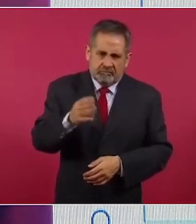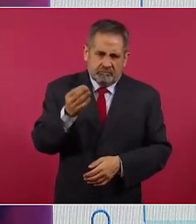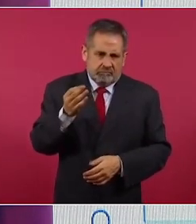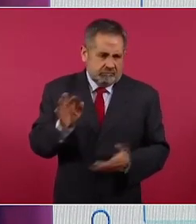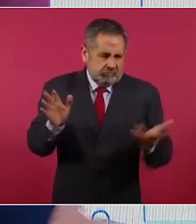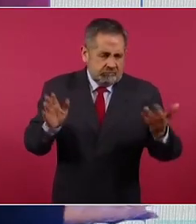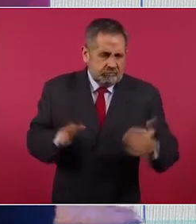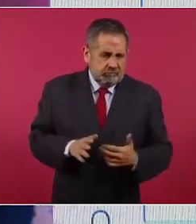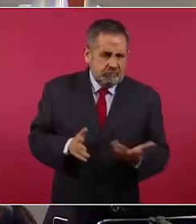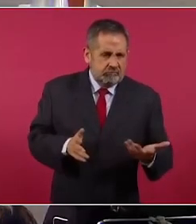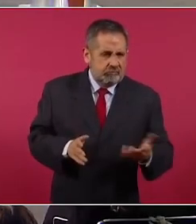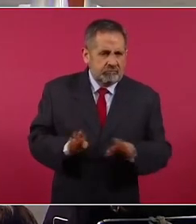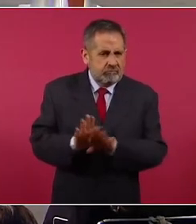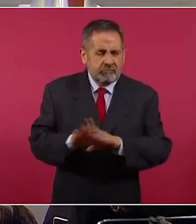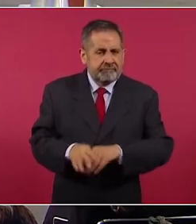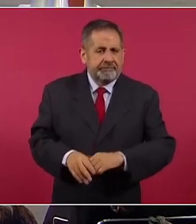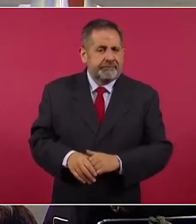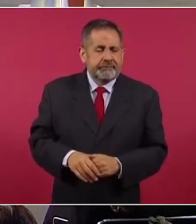¿Cómo?